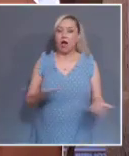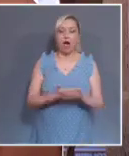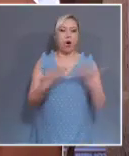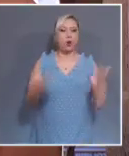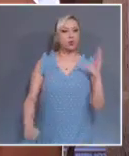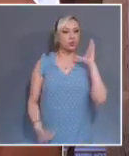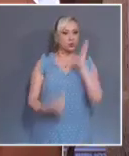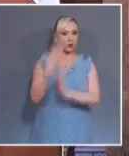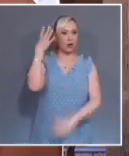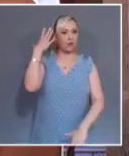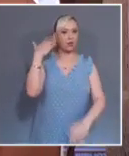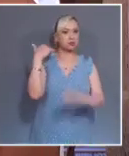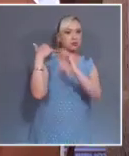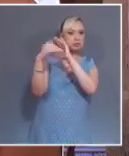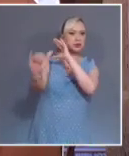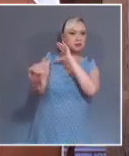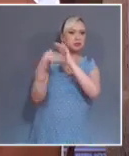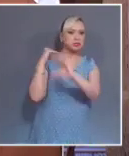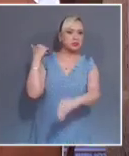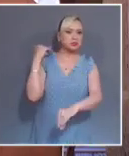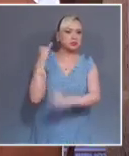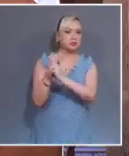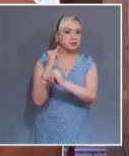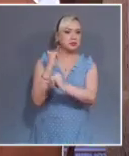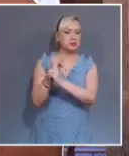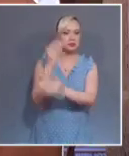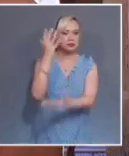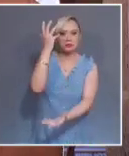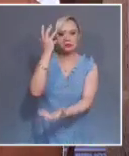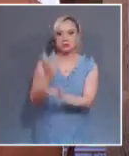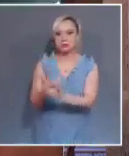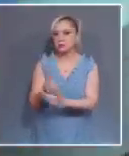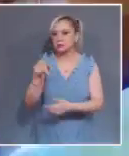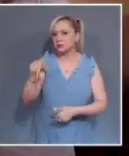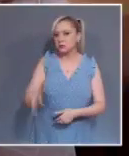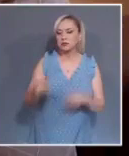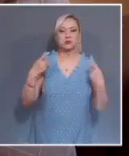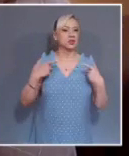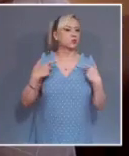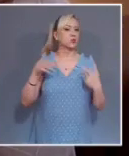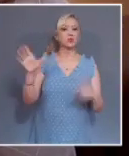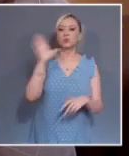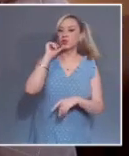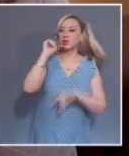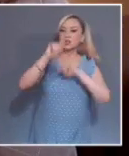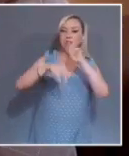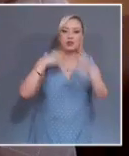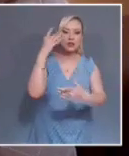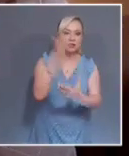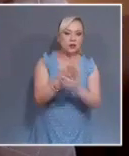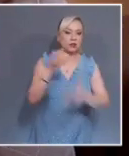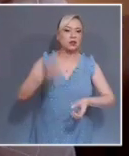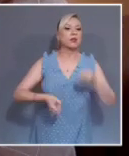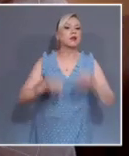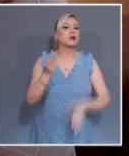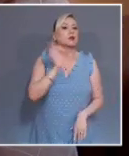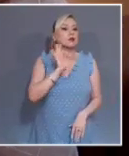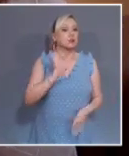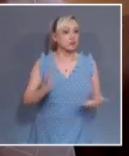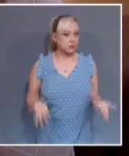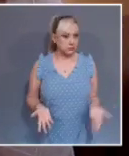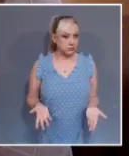el camino para las personas que tienen la necesidad de acudir a un tribunal. Pues en el caso de justicia electrónica hay que